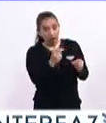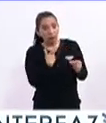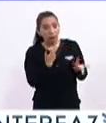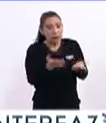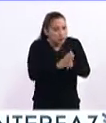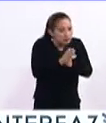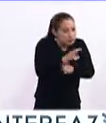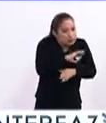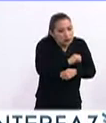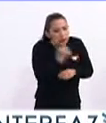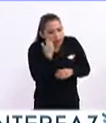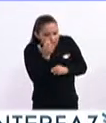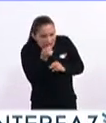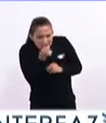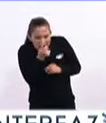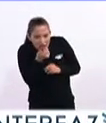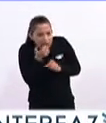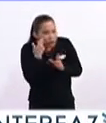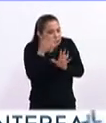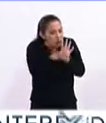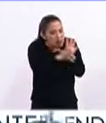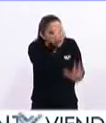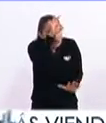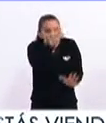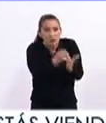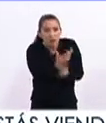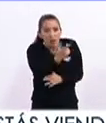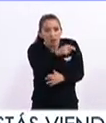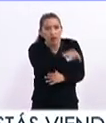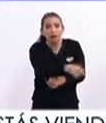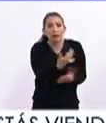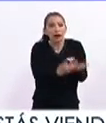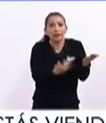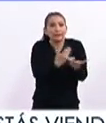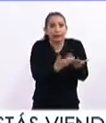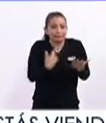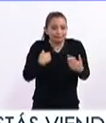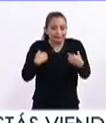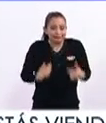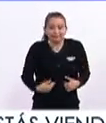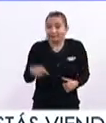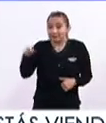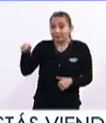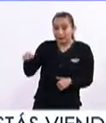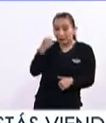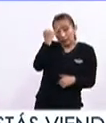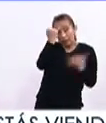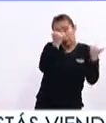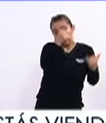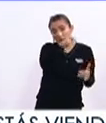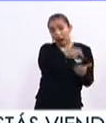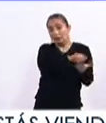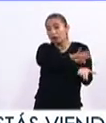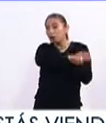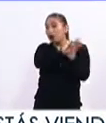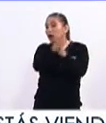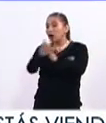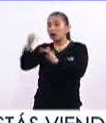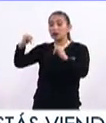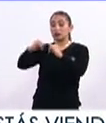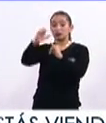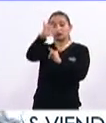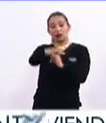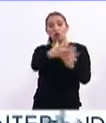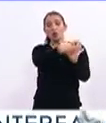cuando está a punto de conseguir un nuevo descubrimiento, pues le falta la parte central. Este estereotipo después se traslada a una institución